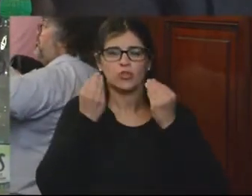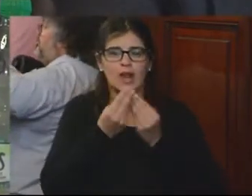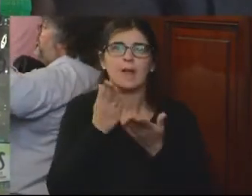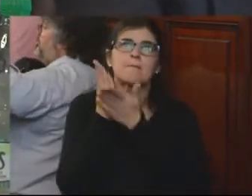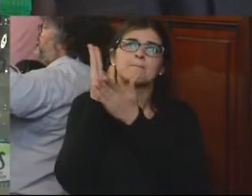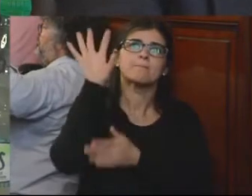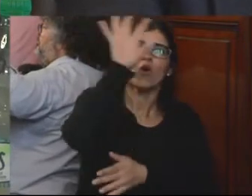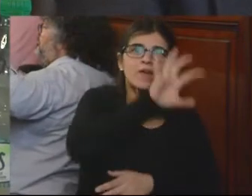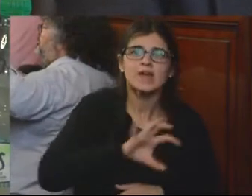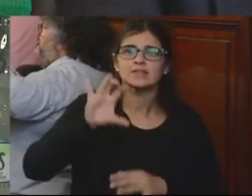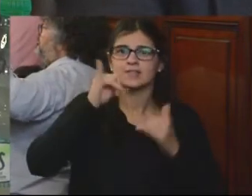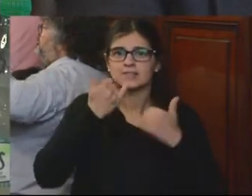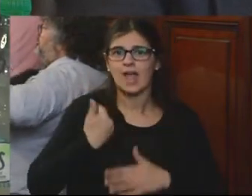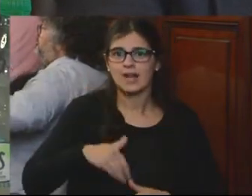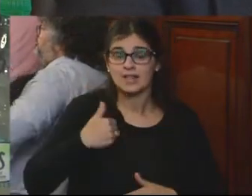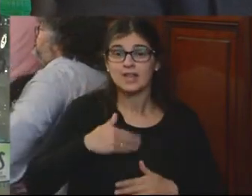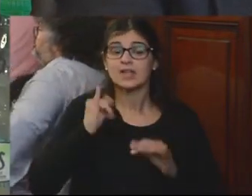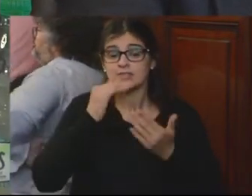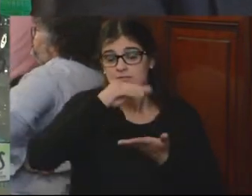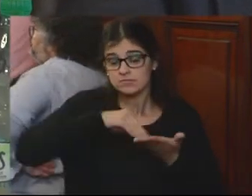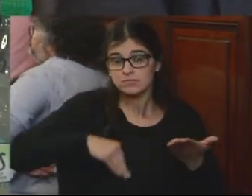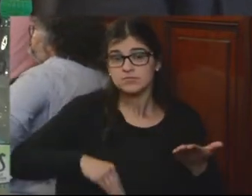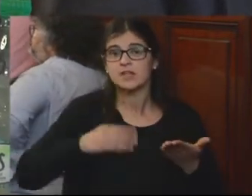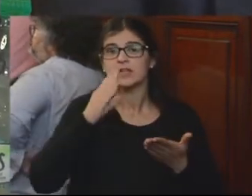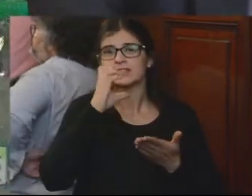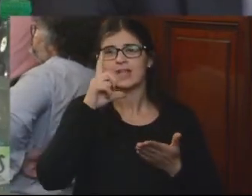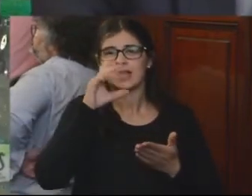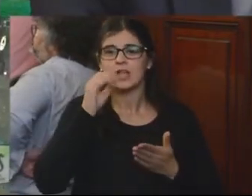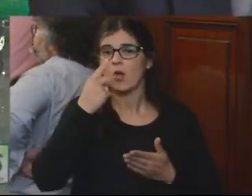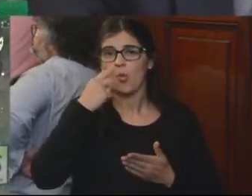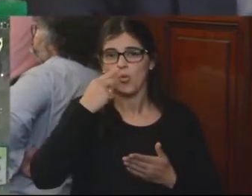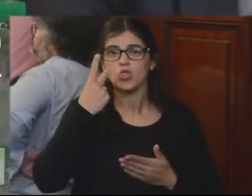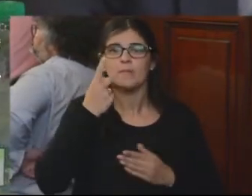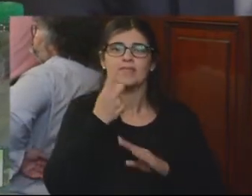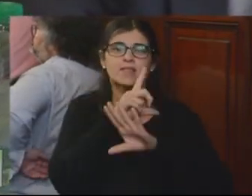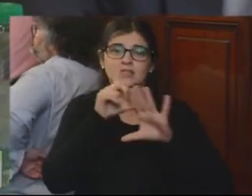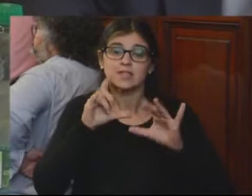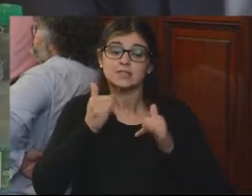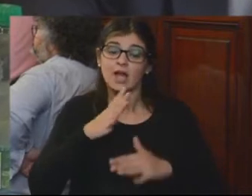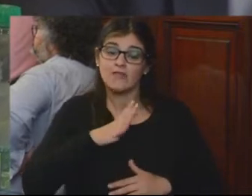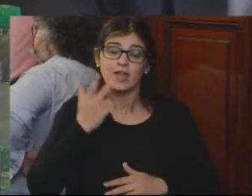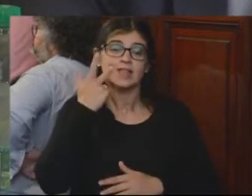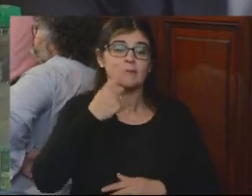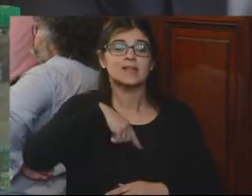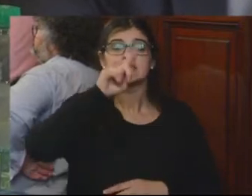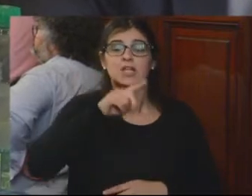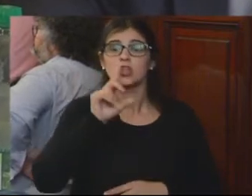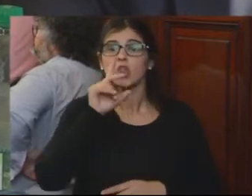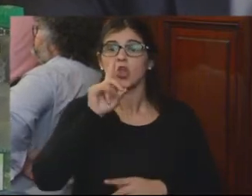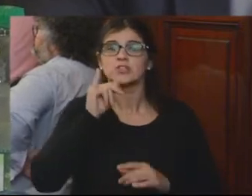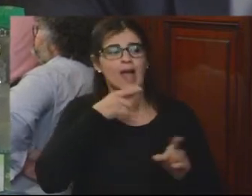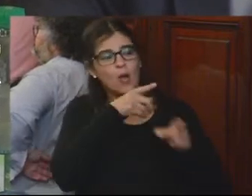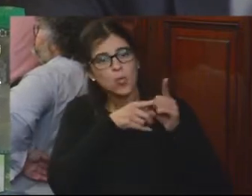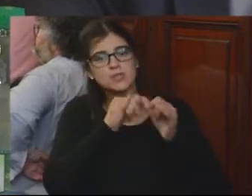argentinas según registros del cels a junio del 2017 había 3 mil 112 acusados por